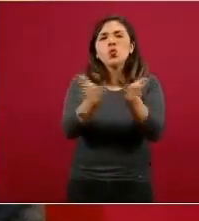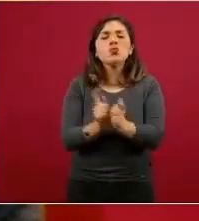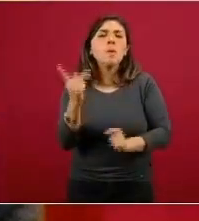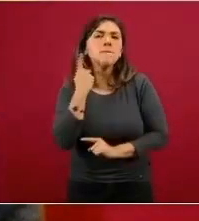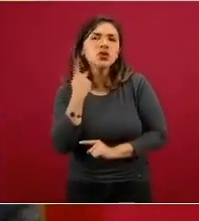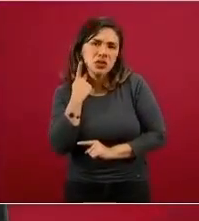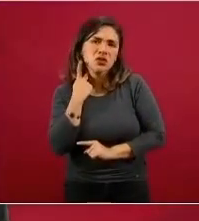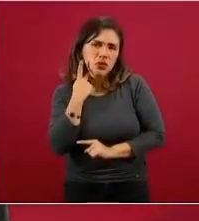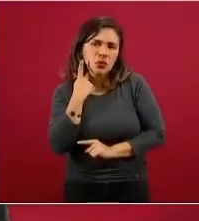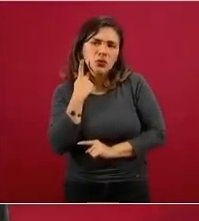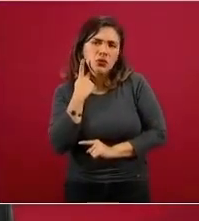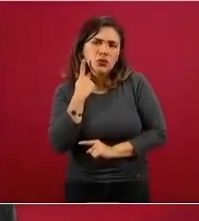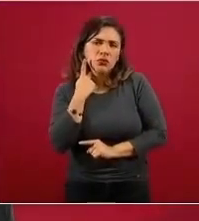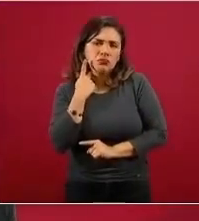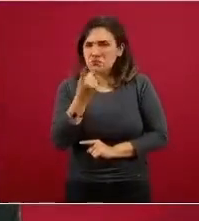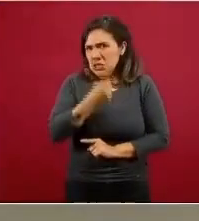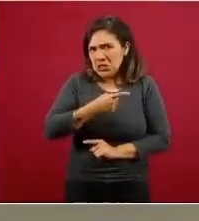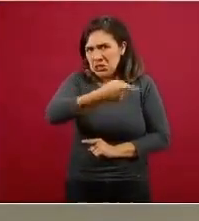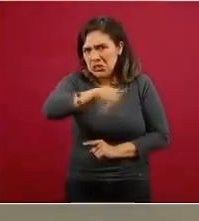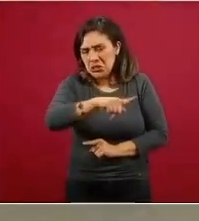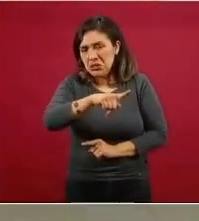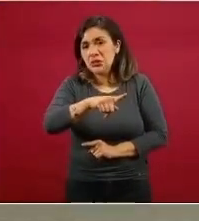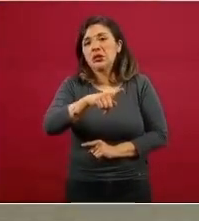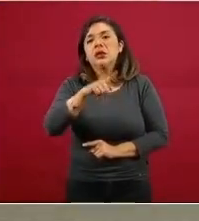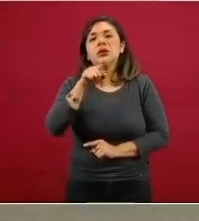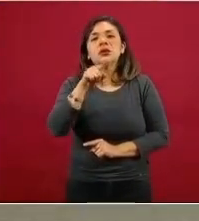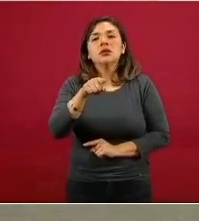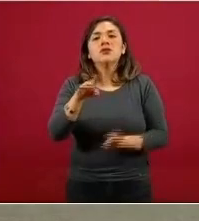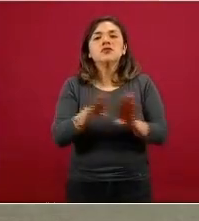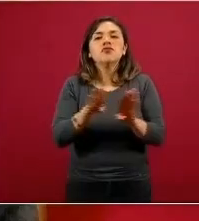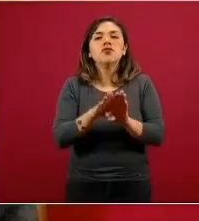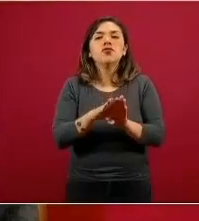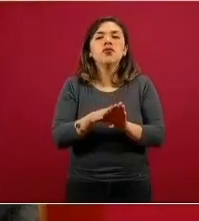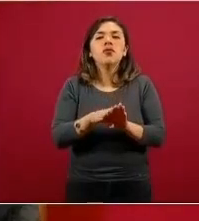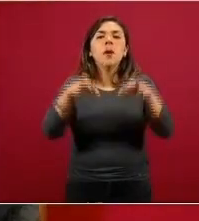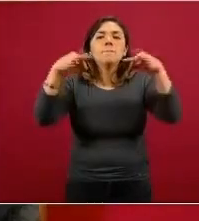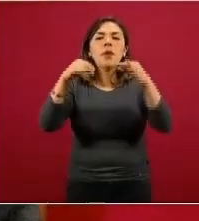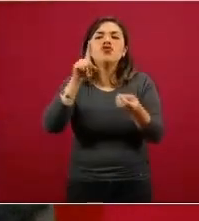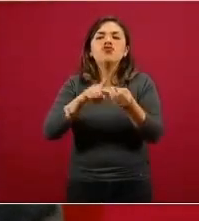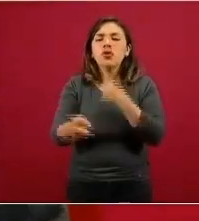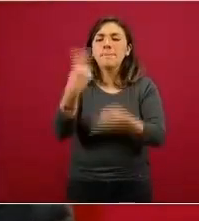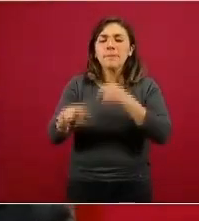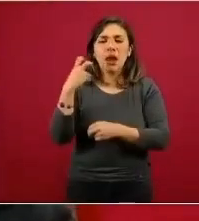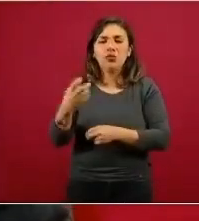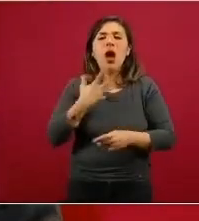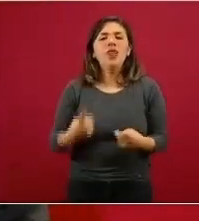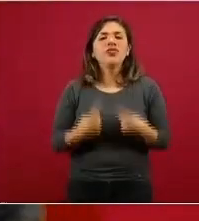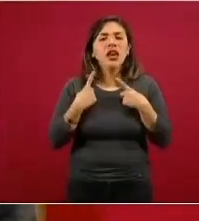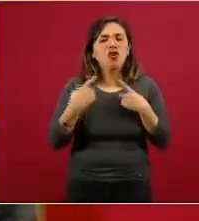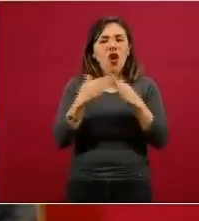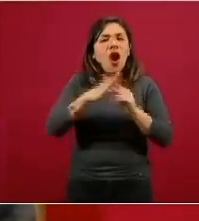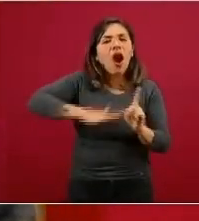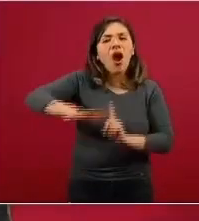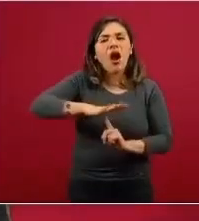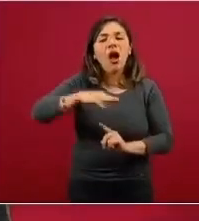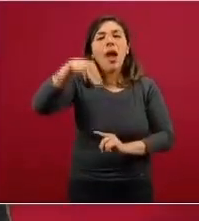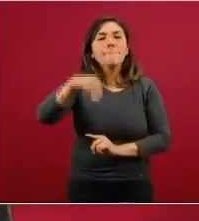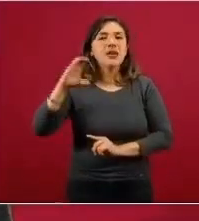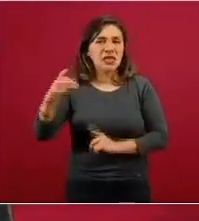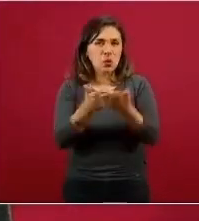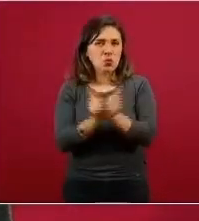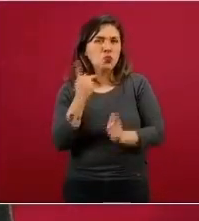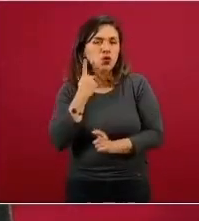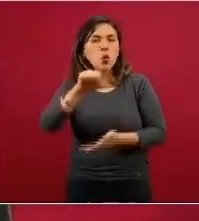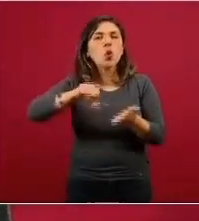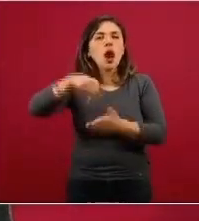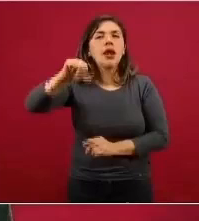político, según me decían, el propio domicilio de identidad del documento tiene la dirección de Movimiento Ciudadano,